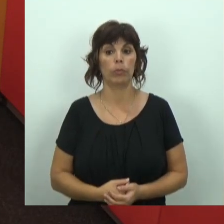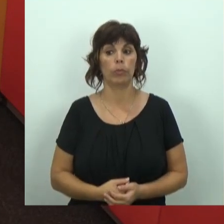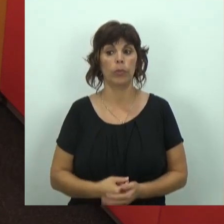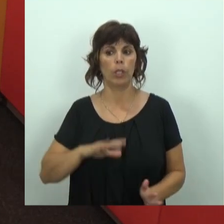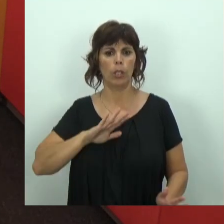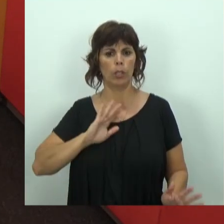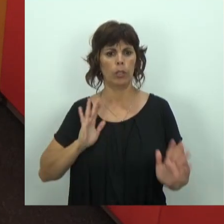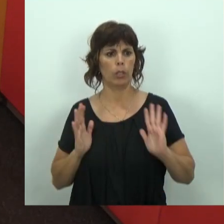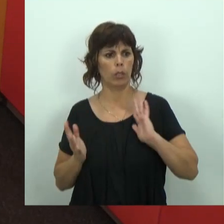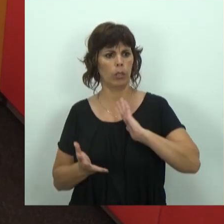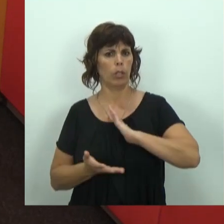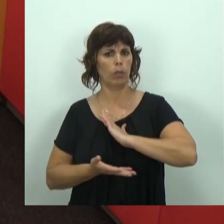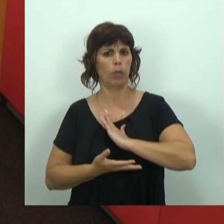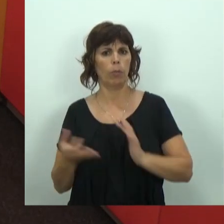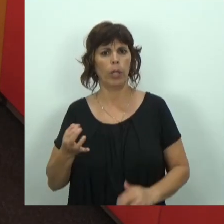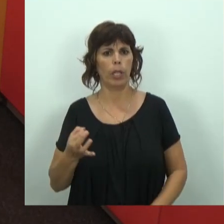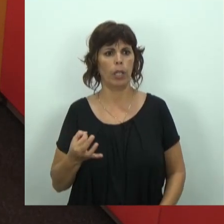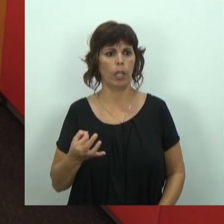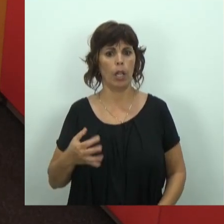camino hacia el Padre,